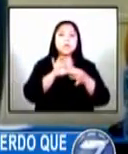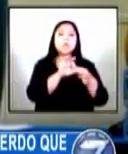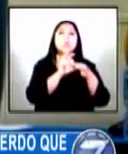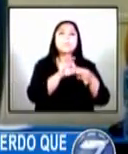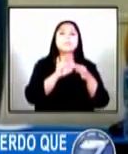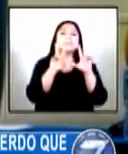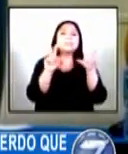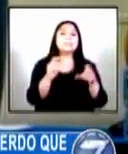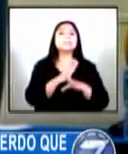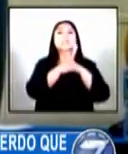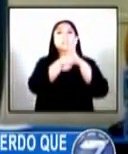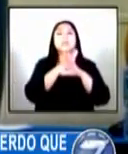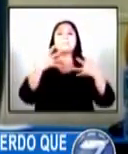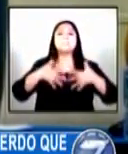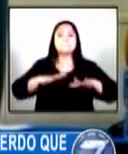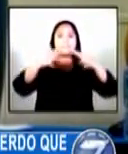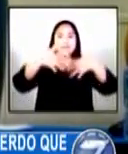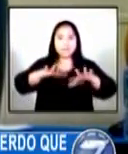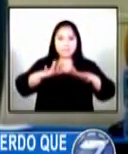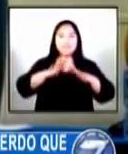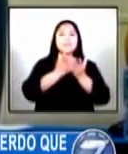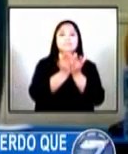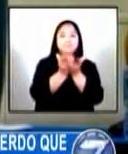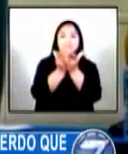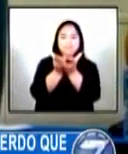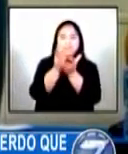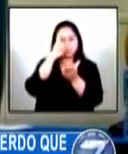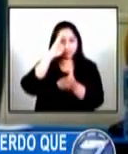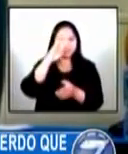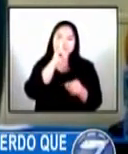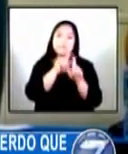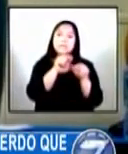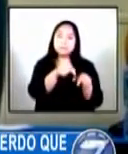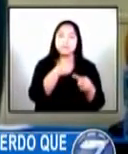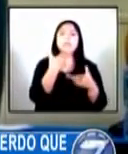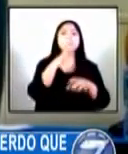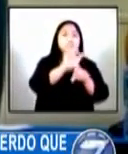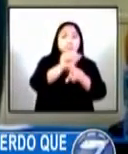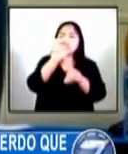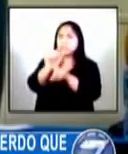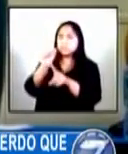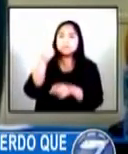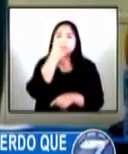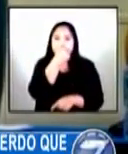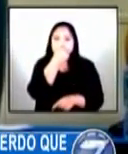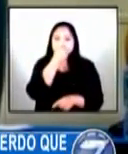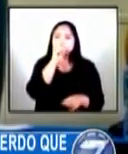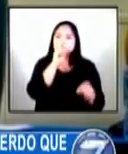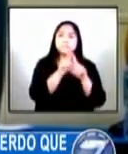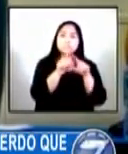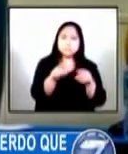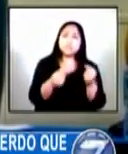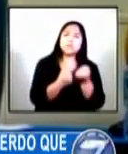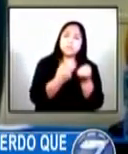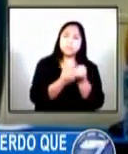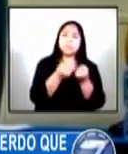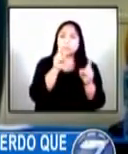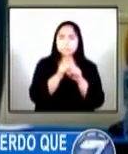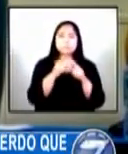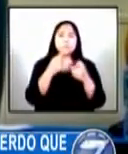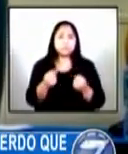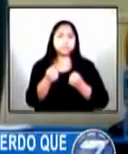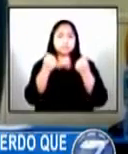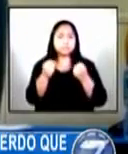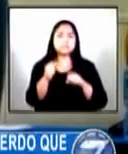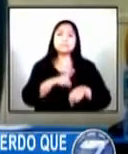seguridad marítima, además facilita la interdicción de drogas y precursores y representa una fortaleza en tiempos de emergencia